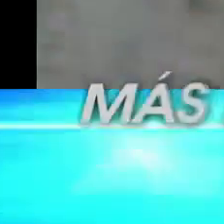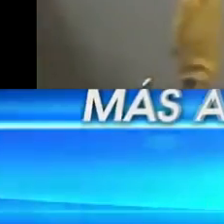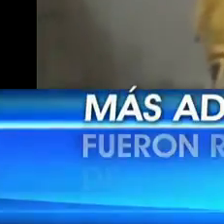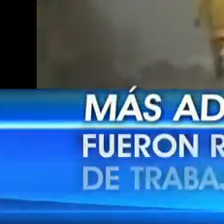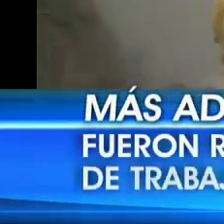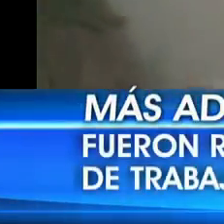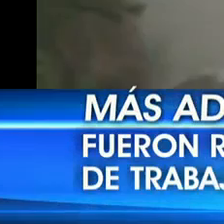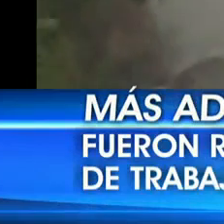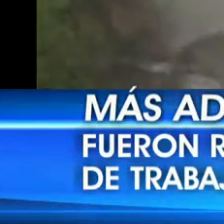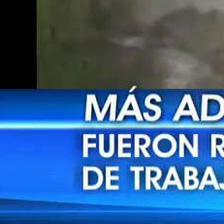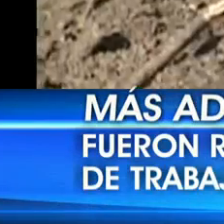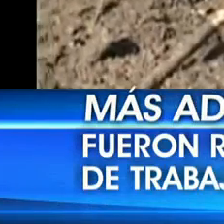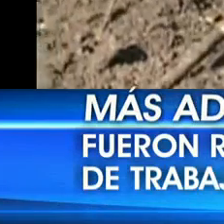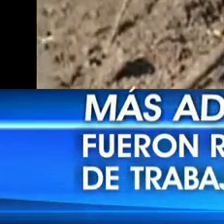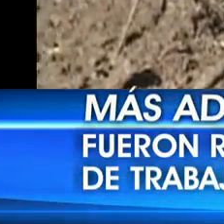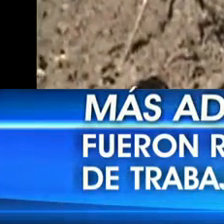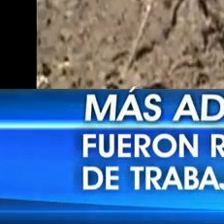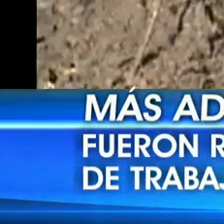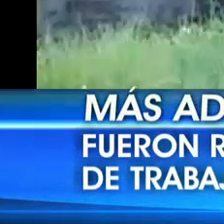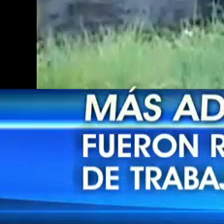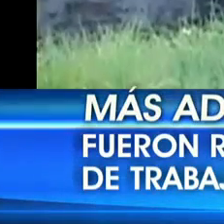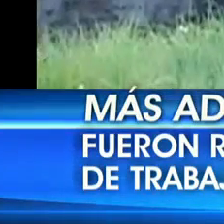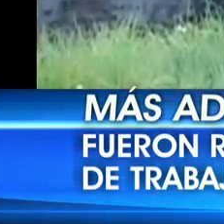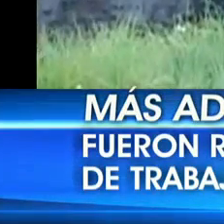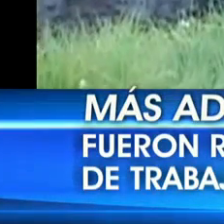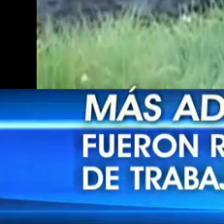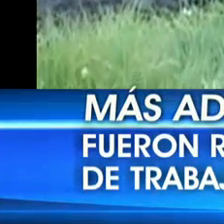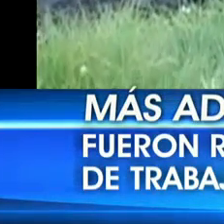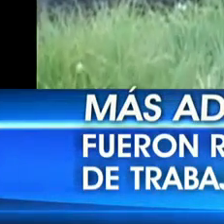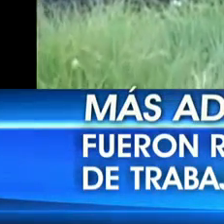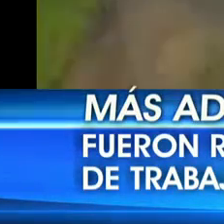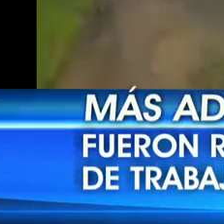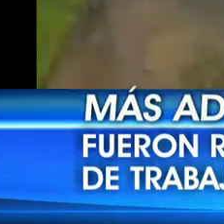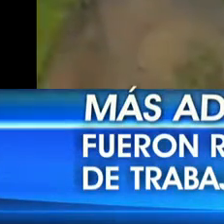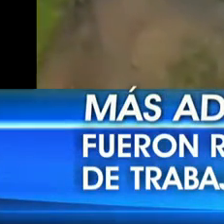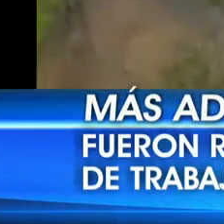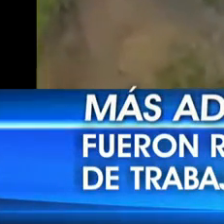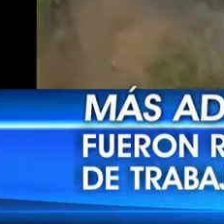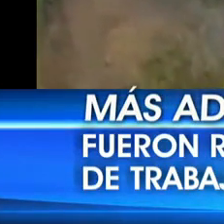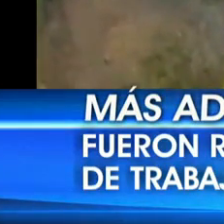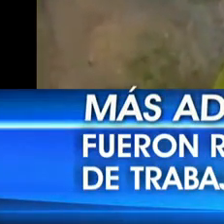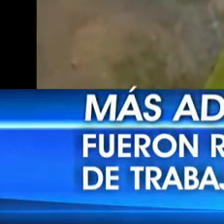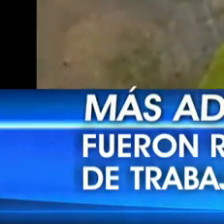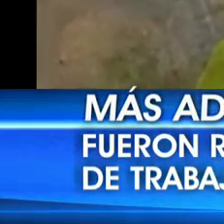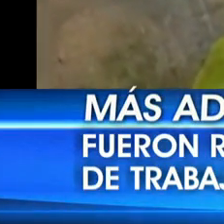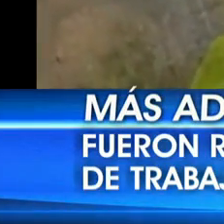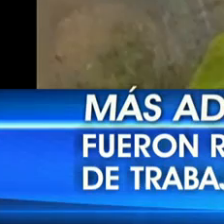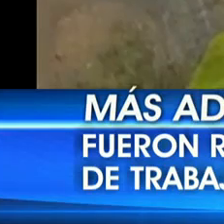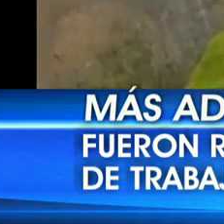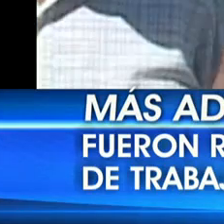Y además, 5 obreros fueron arrastrados por un deslave en la obra hidroeléctrica que se desarrolla en el sector de Sicchos,